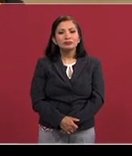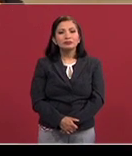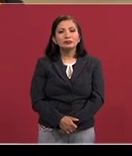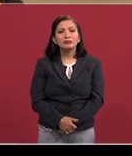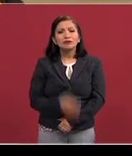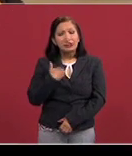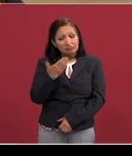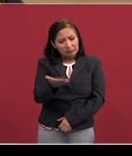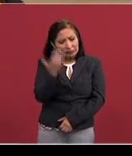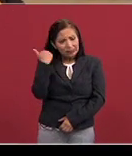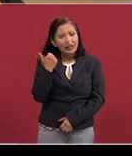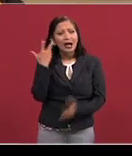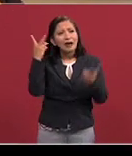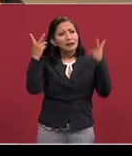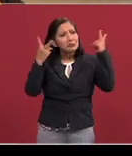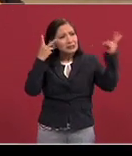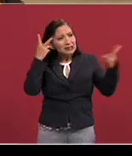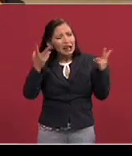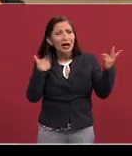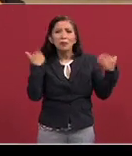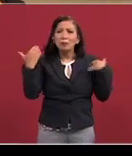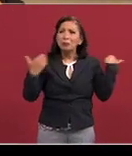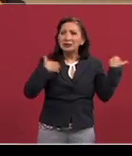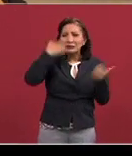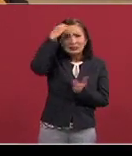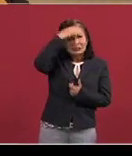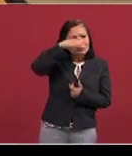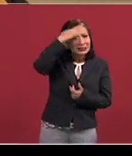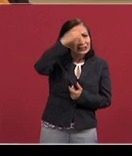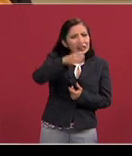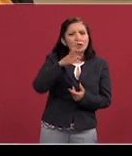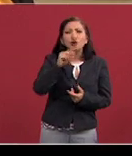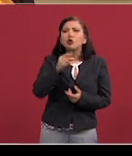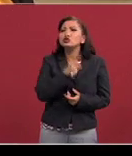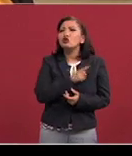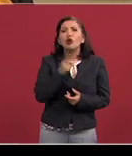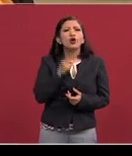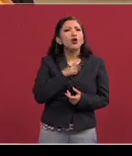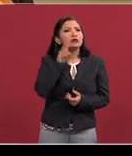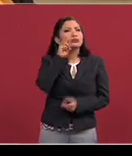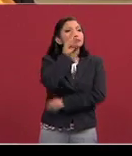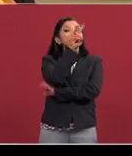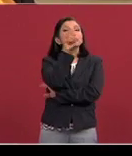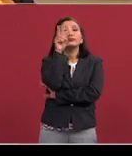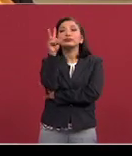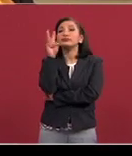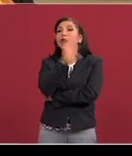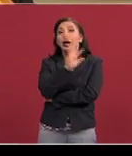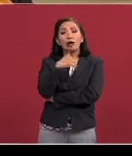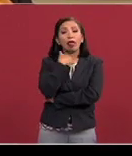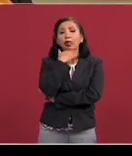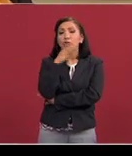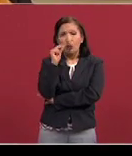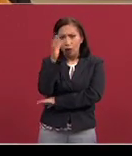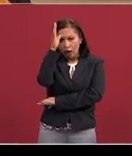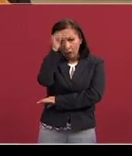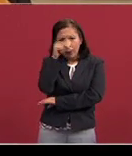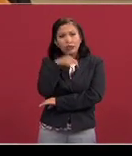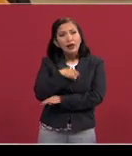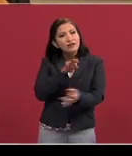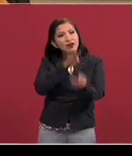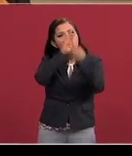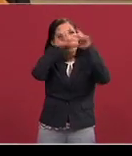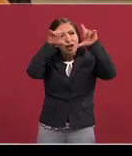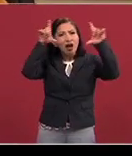que vengan a deleitarse, a tener una experiencia, que no nada más es la contemplación. Acuérdense que estar